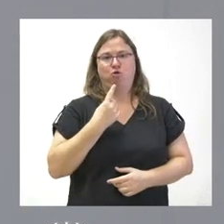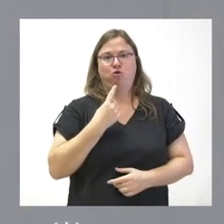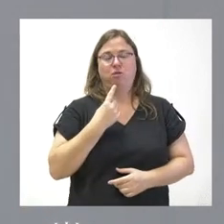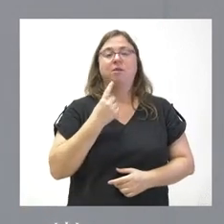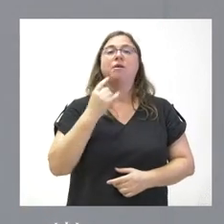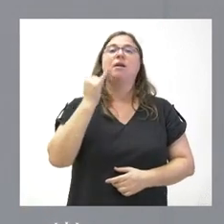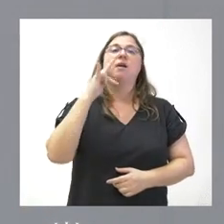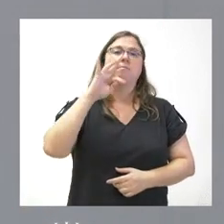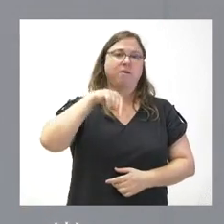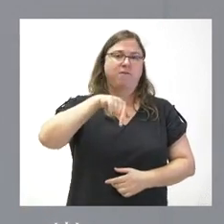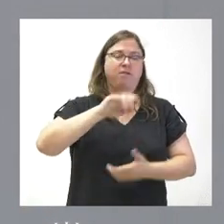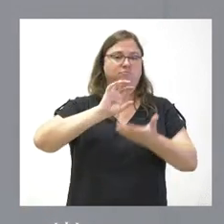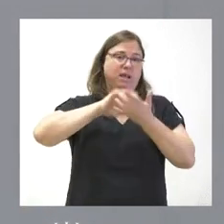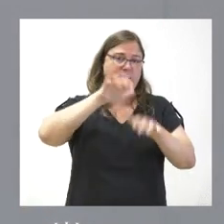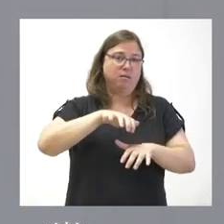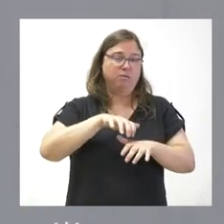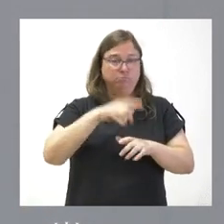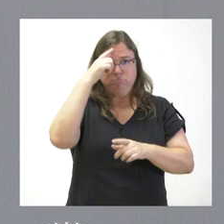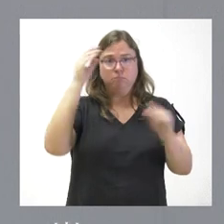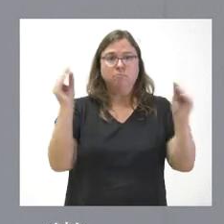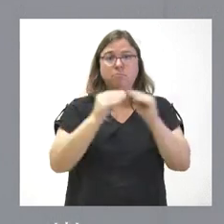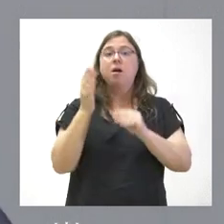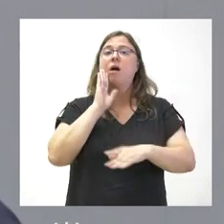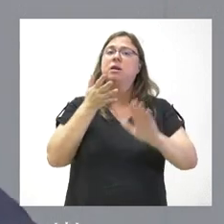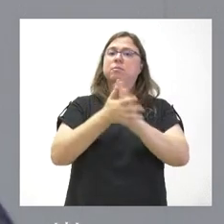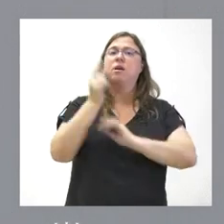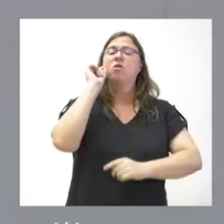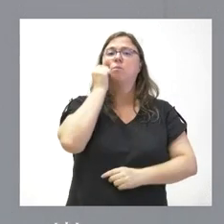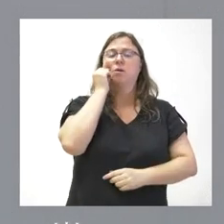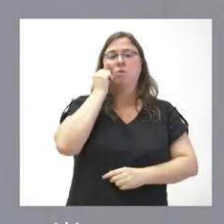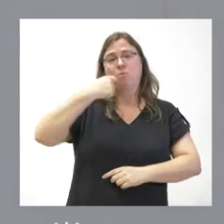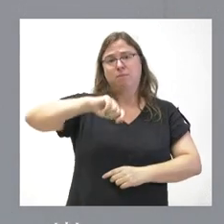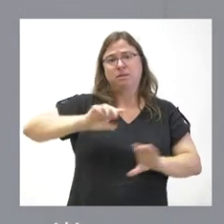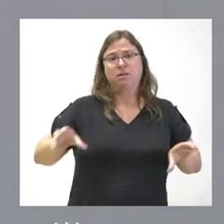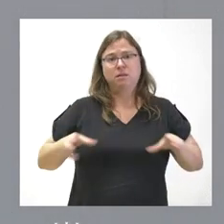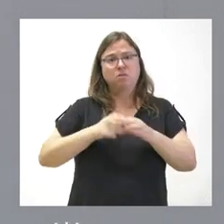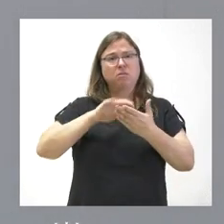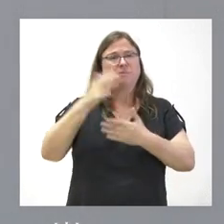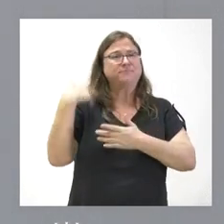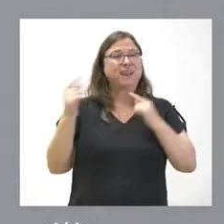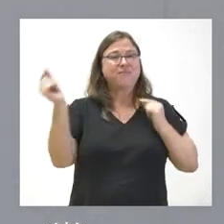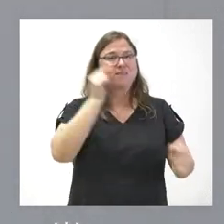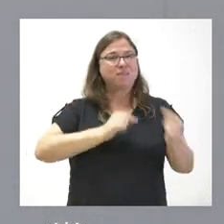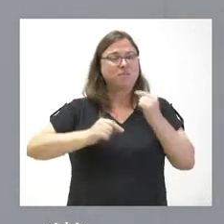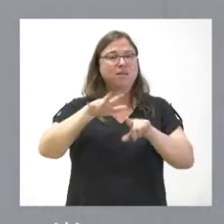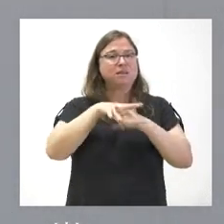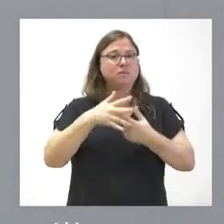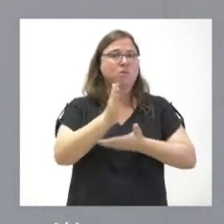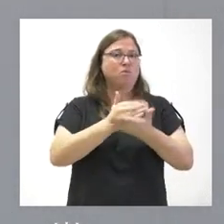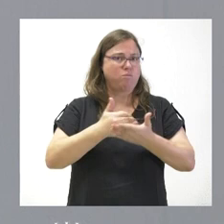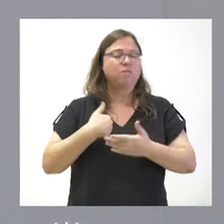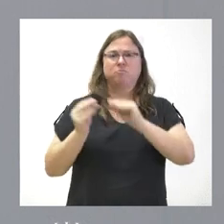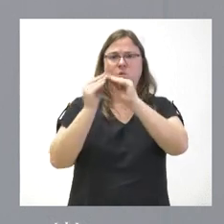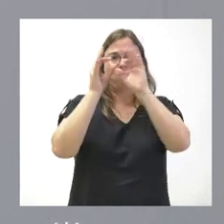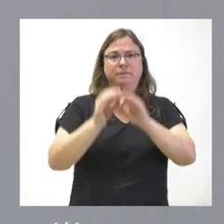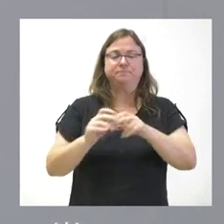Renta en Castilla de León es coherente con lo que anticipó el presidente de la junta de Castilla de León en el debate del estado de la comunidad en segundo lugar